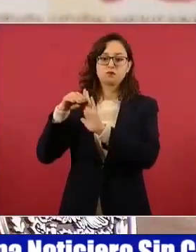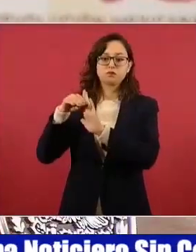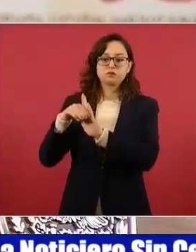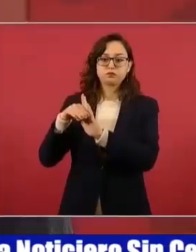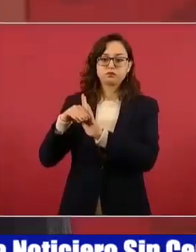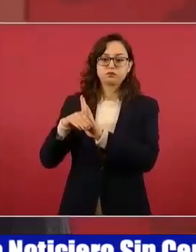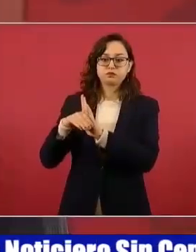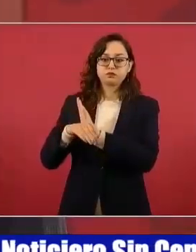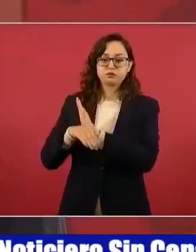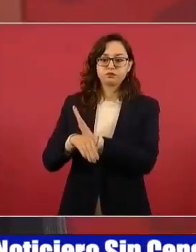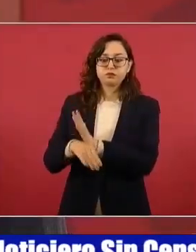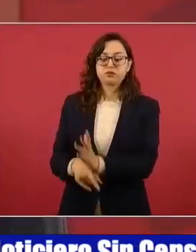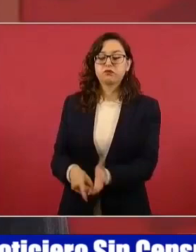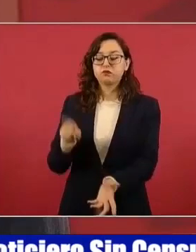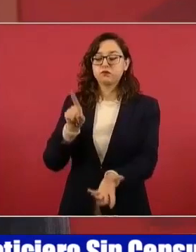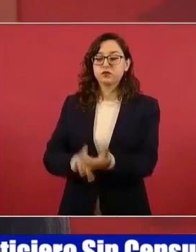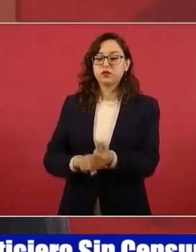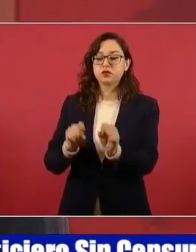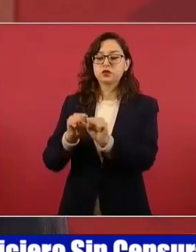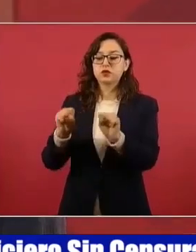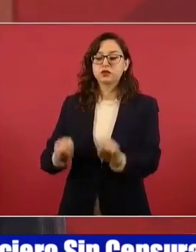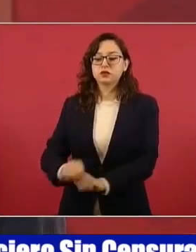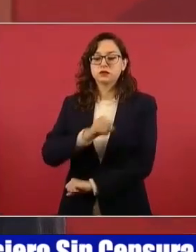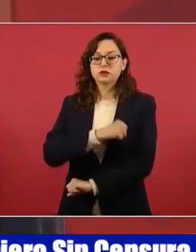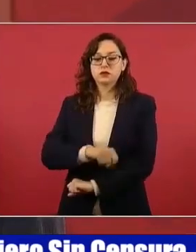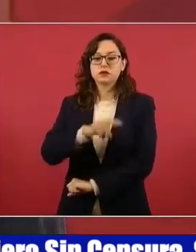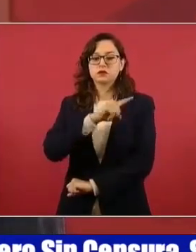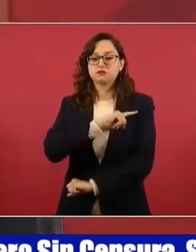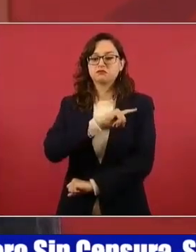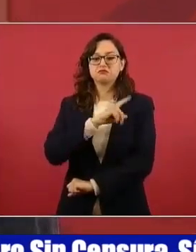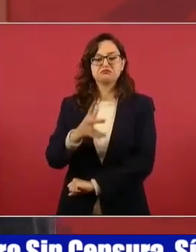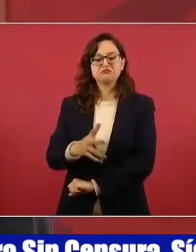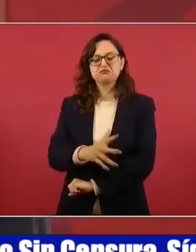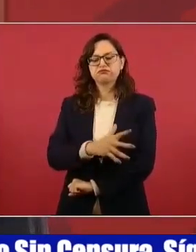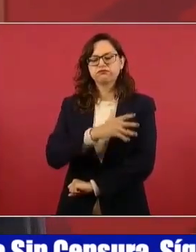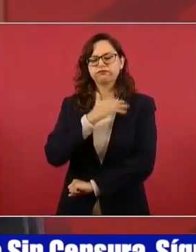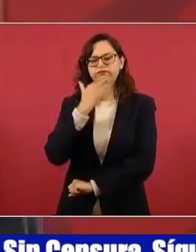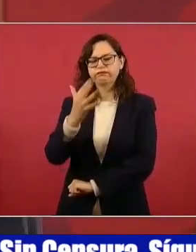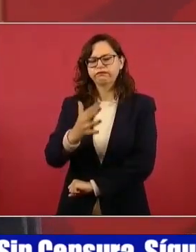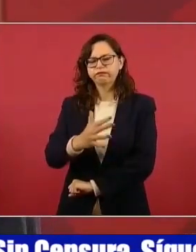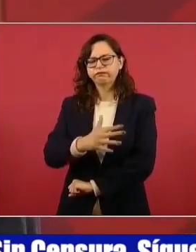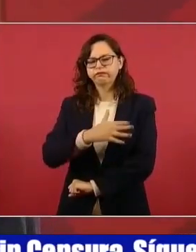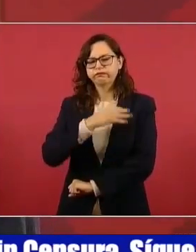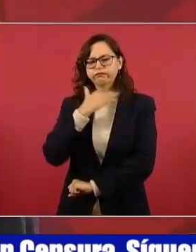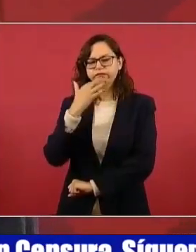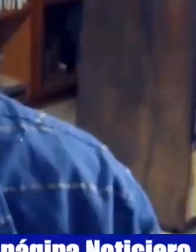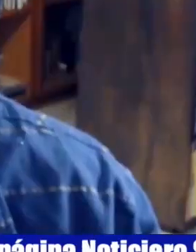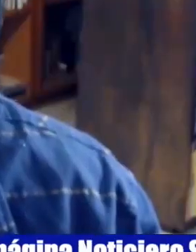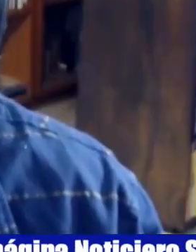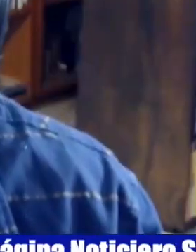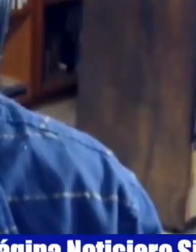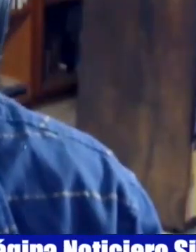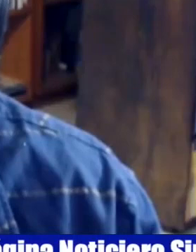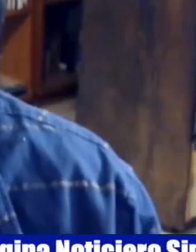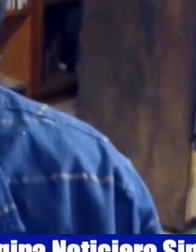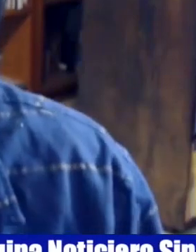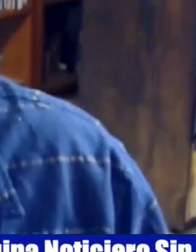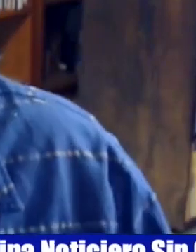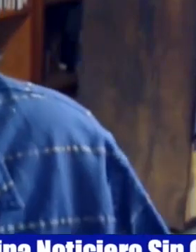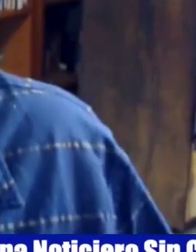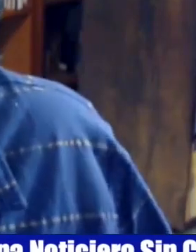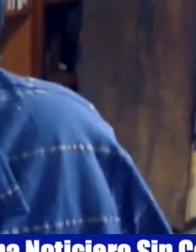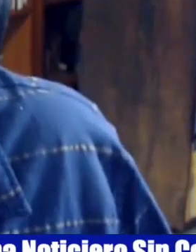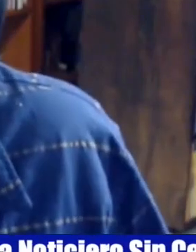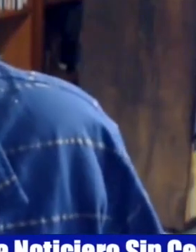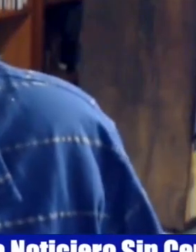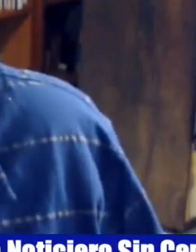los gobiernos anteriores, esta estructura que busca mantener privilegios en ciertos sectores, no